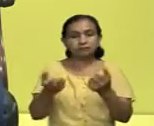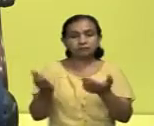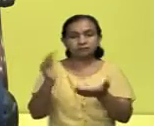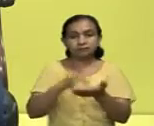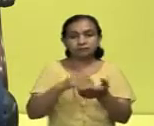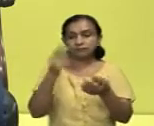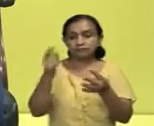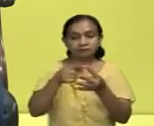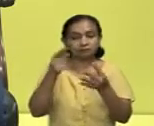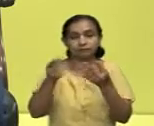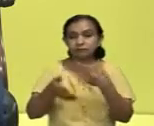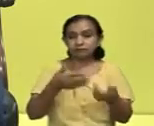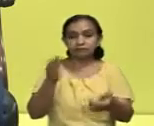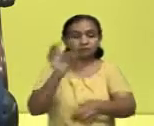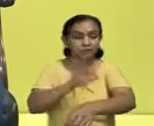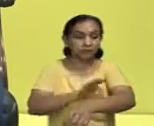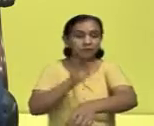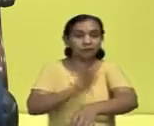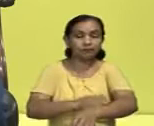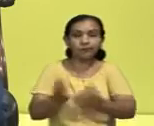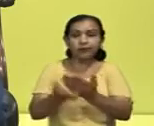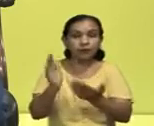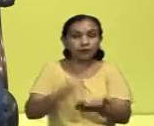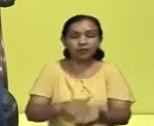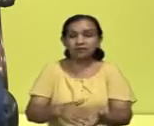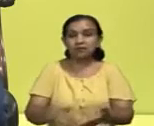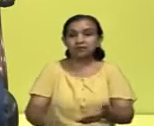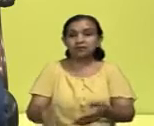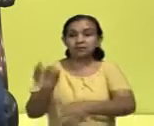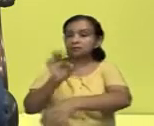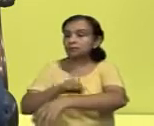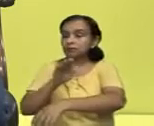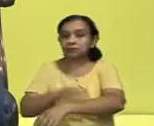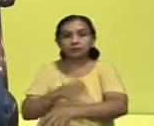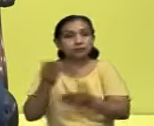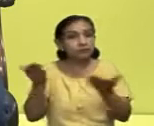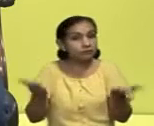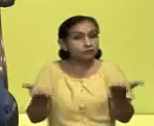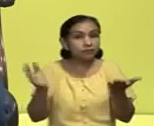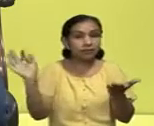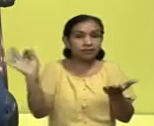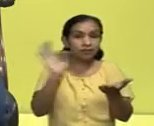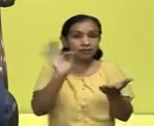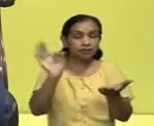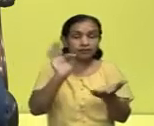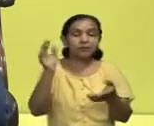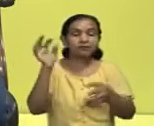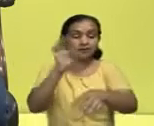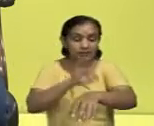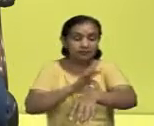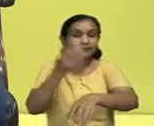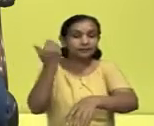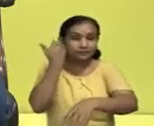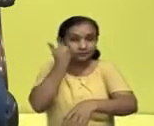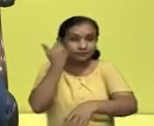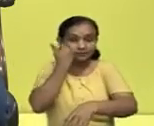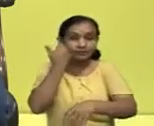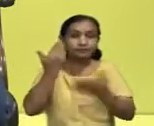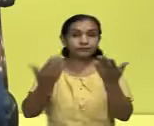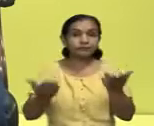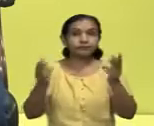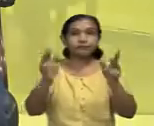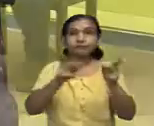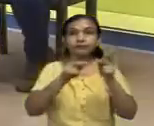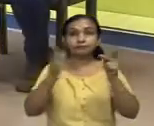5 o 6 veces, hasta 10 veces en toda tu vida, y es normal. Lo que pasa es el tipo de virus que te haya dado el dengue. Ahora, hay gente que